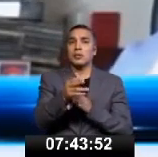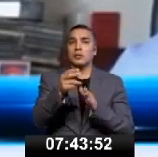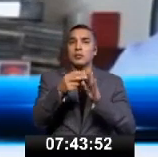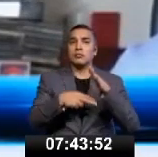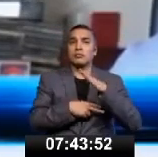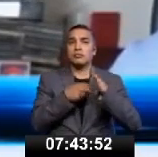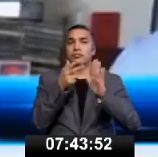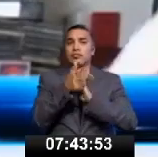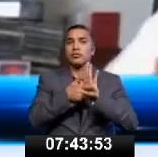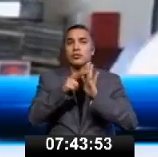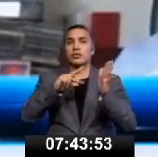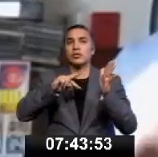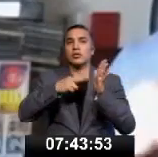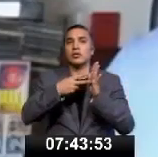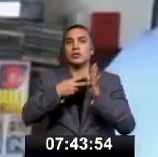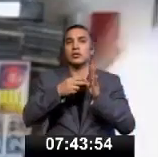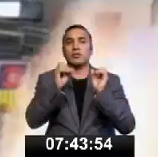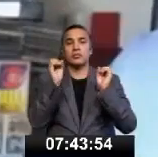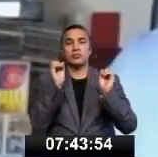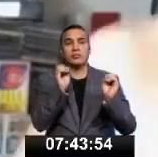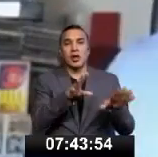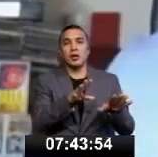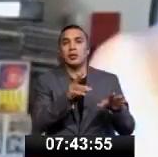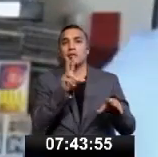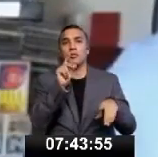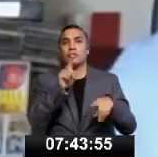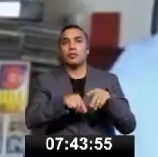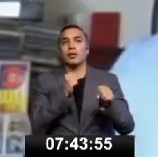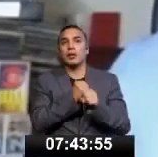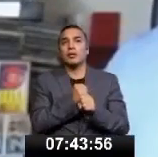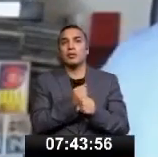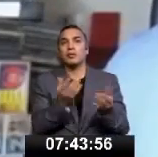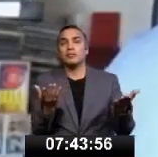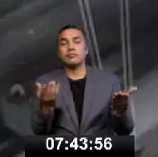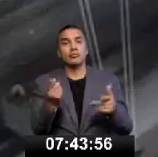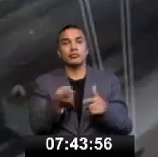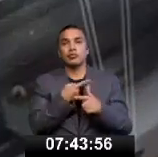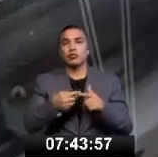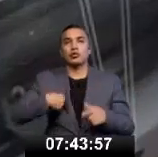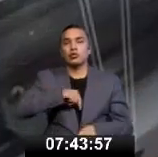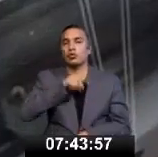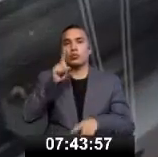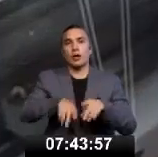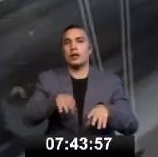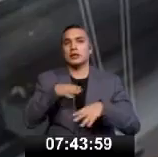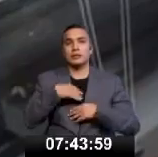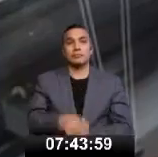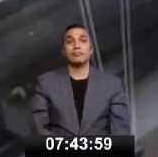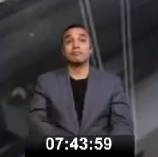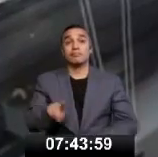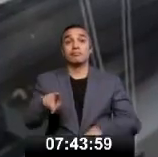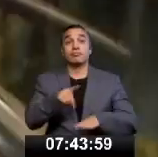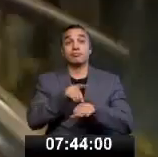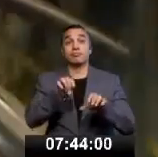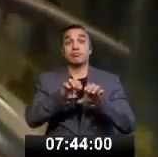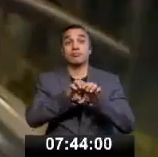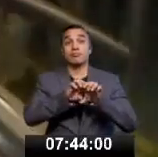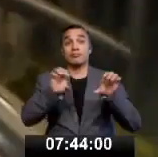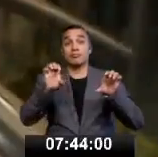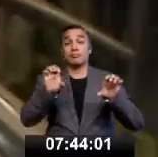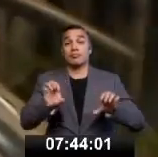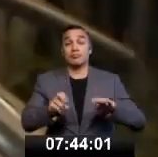en un elefante blanco, en un juguete caro, y no podemos permitir. El concejal Abad es parte del directorio de la empresa Metro de